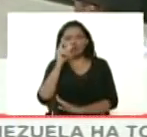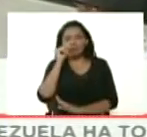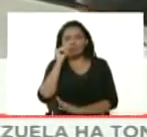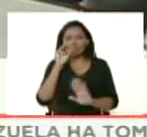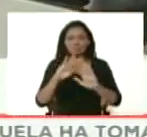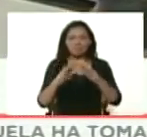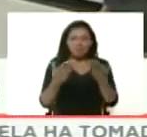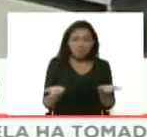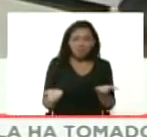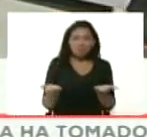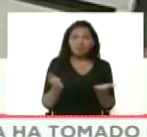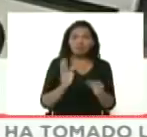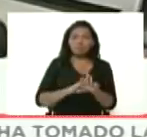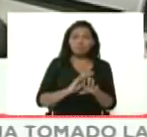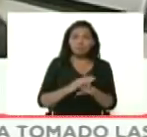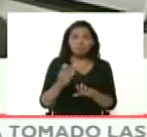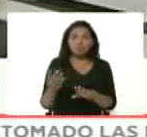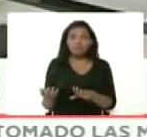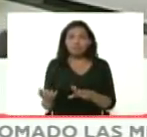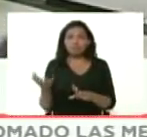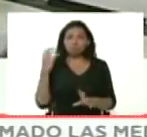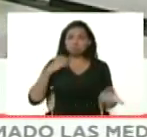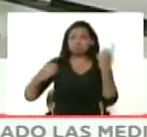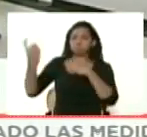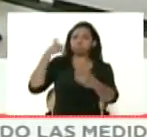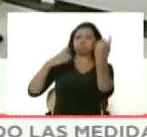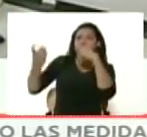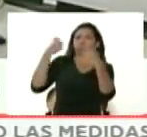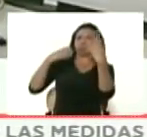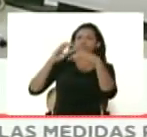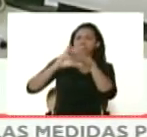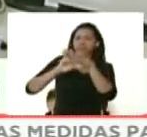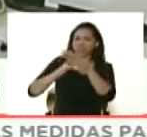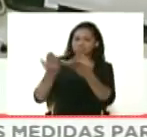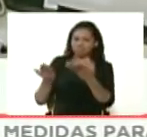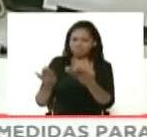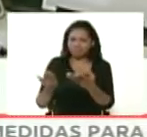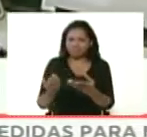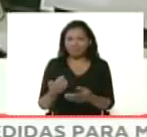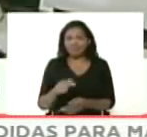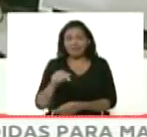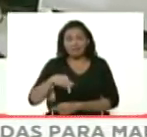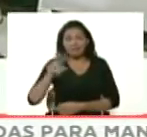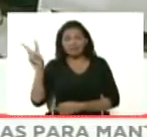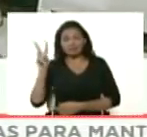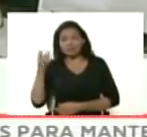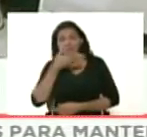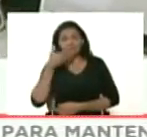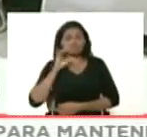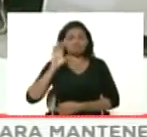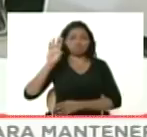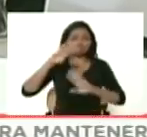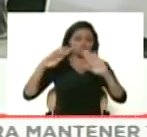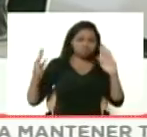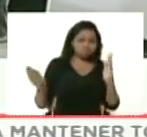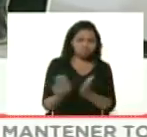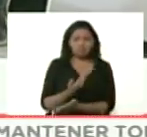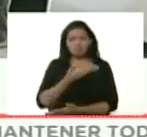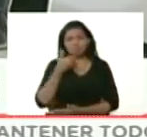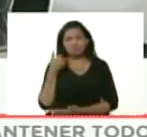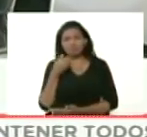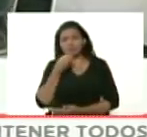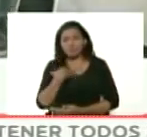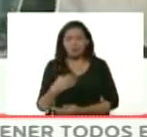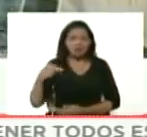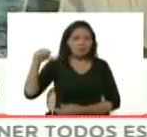Pobre Caín, le cayeron encima todos. Venezuela es el mejor país del mundo. para las buenas